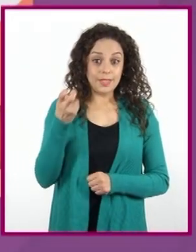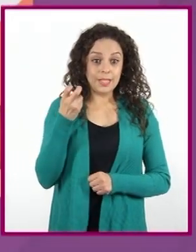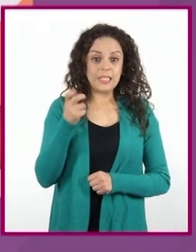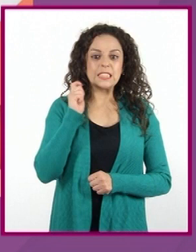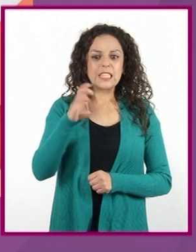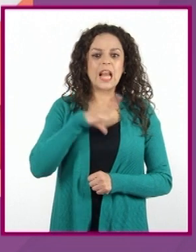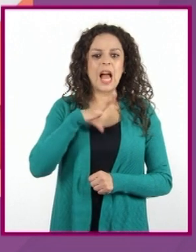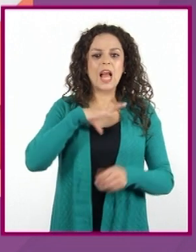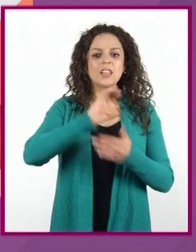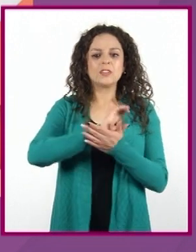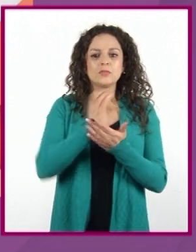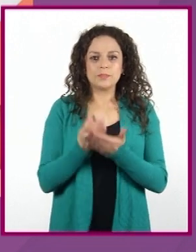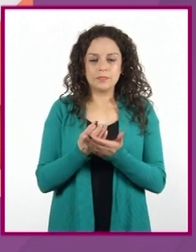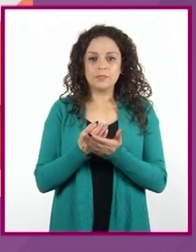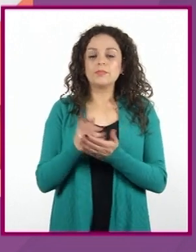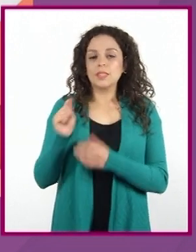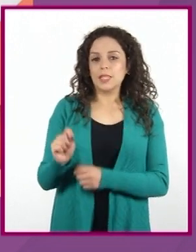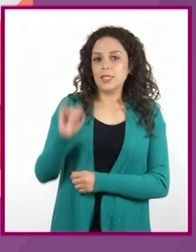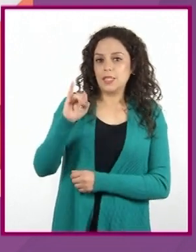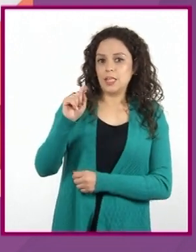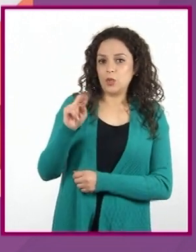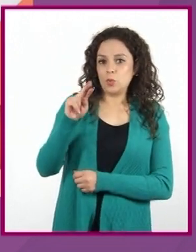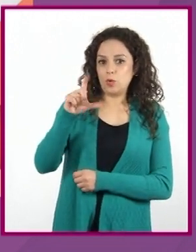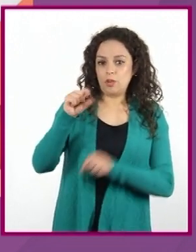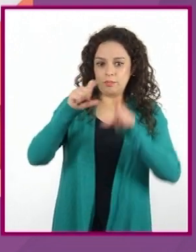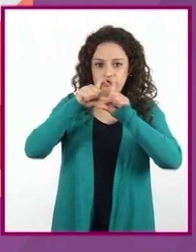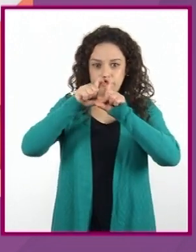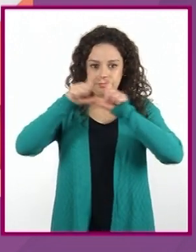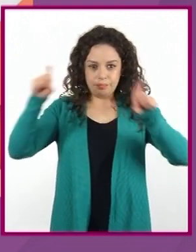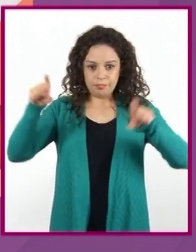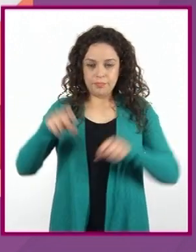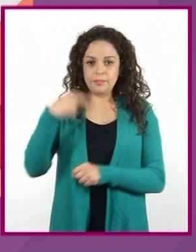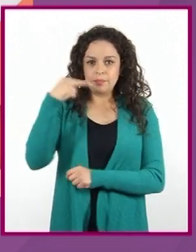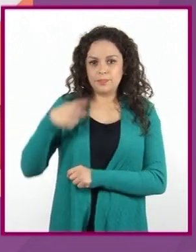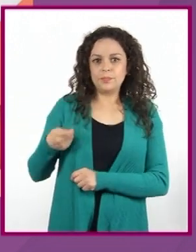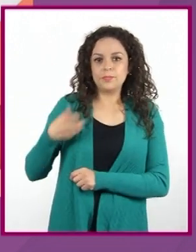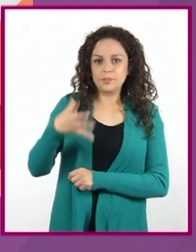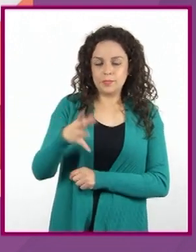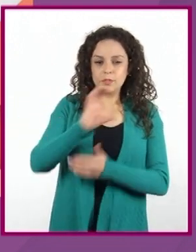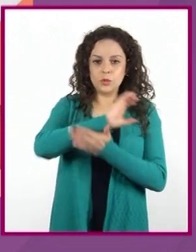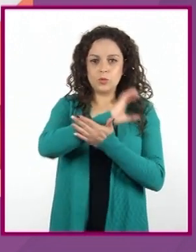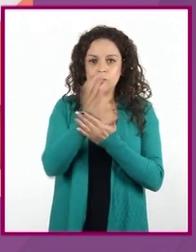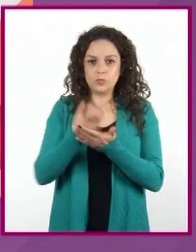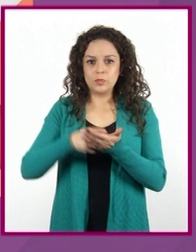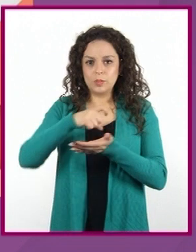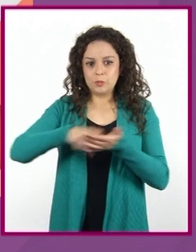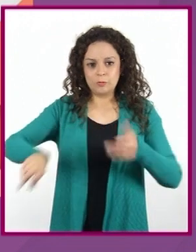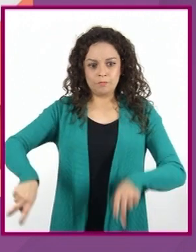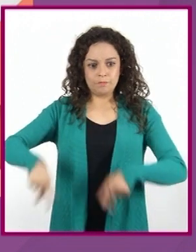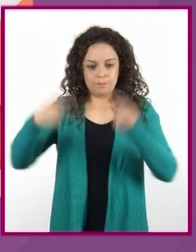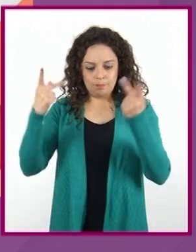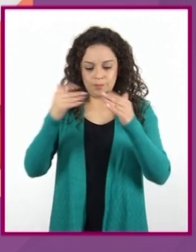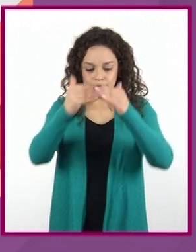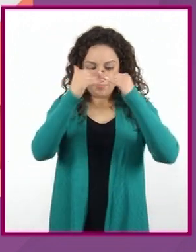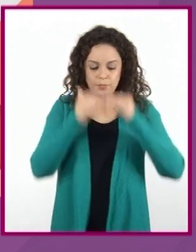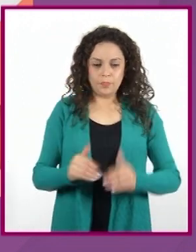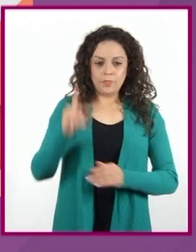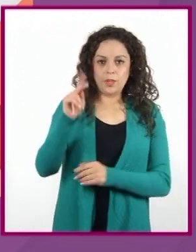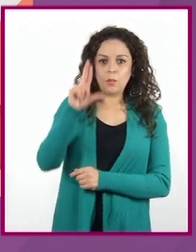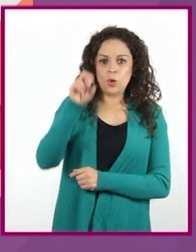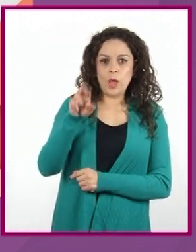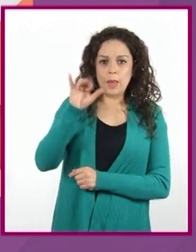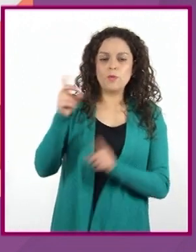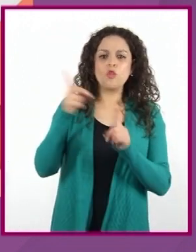siguiente: título, que es contrato de compraventa; proemio, que es en la ciudad de